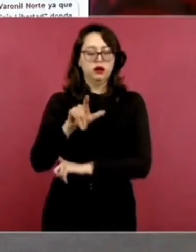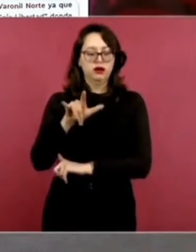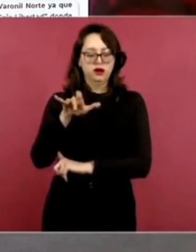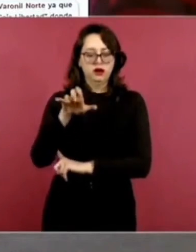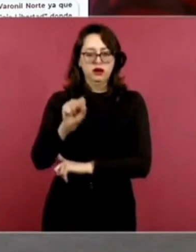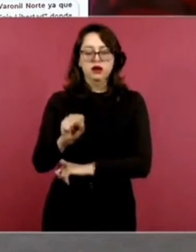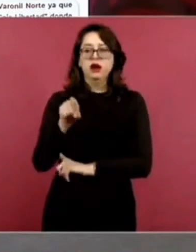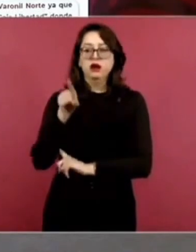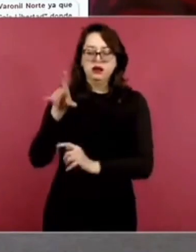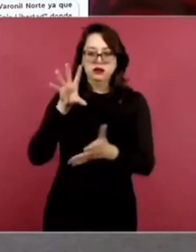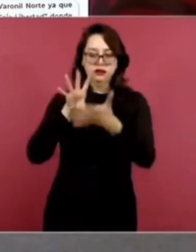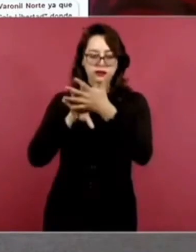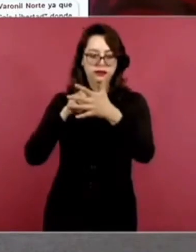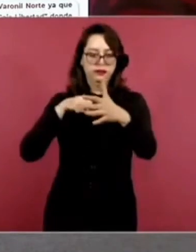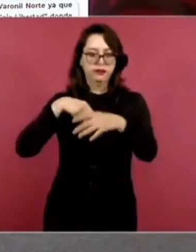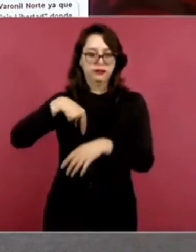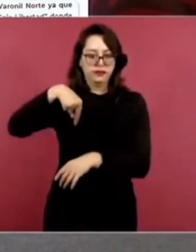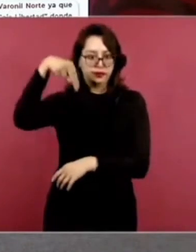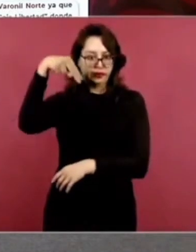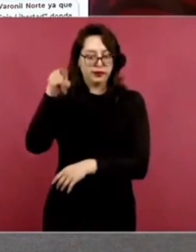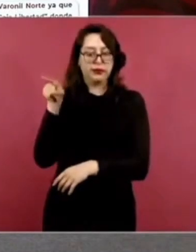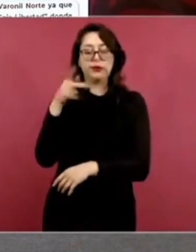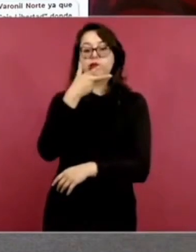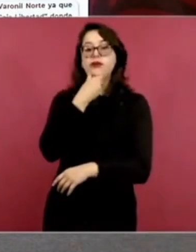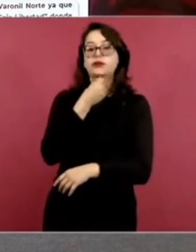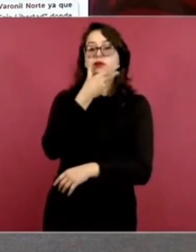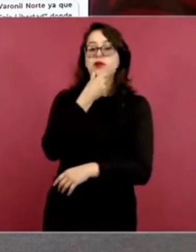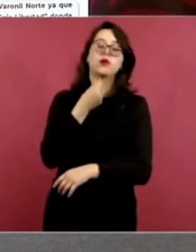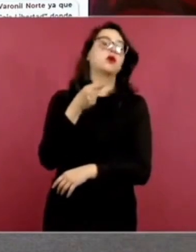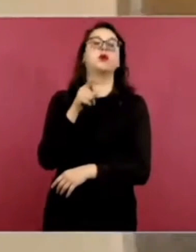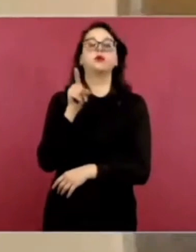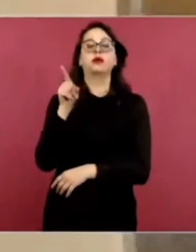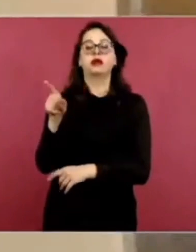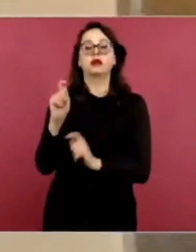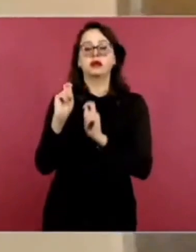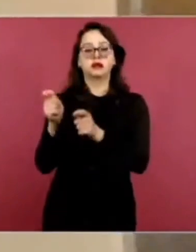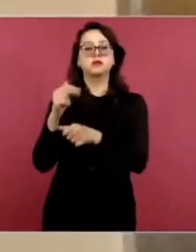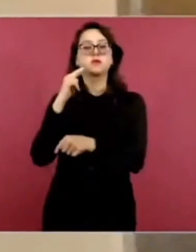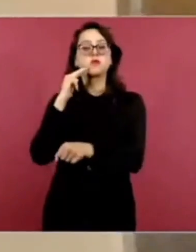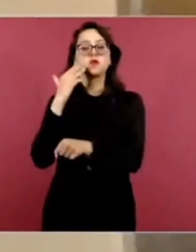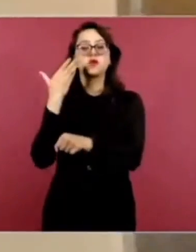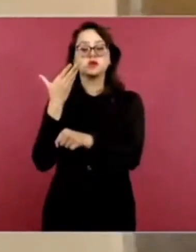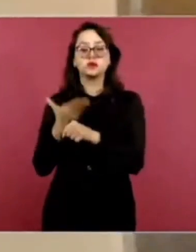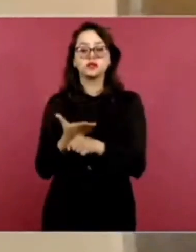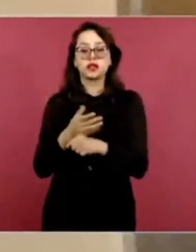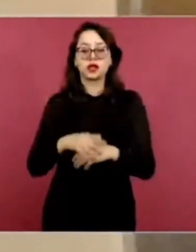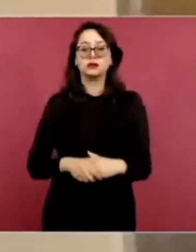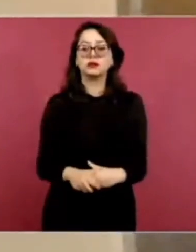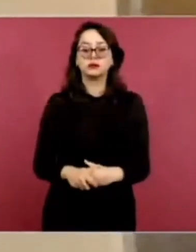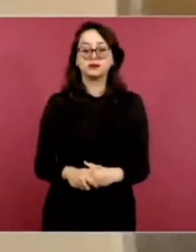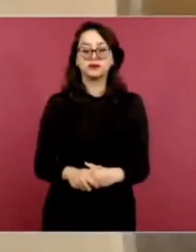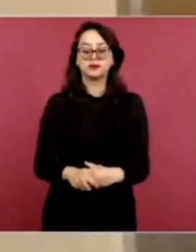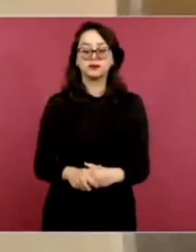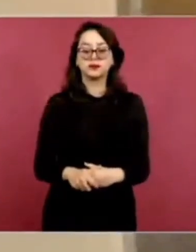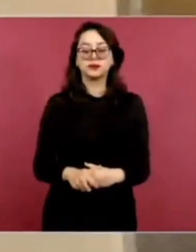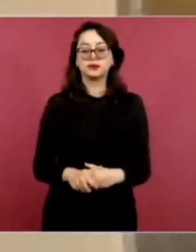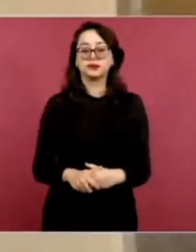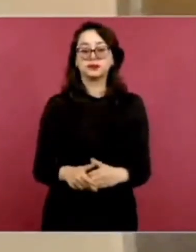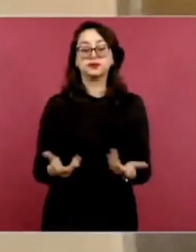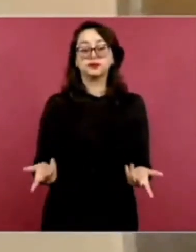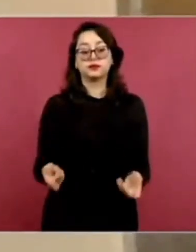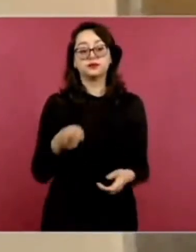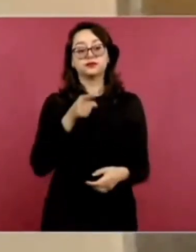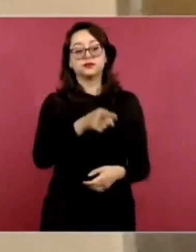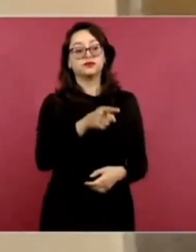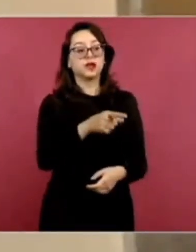el Reclusorio Norte, Gustavo Aquiles Villaseñor. En el caso del abogado Juan N., acusado